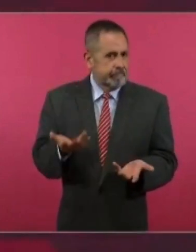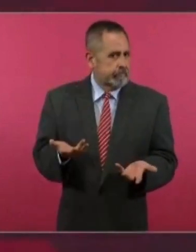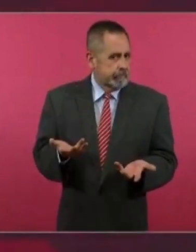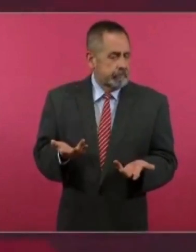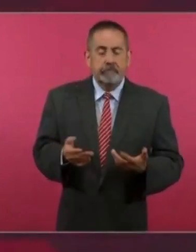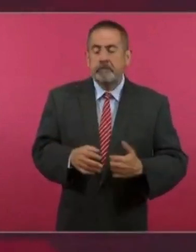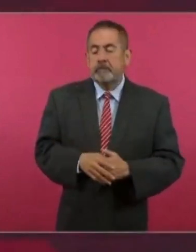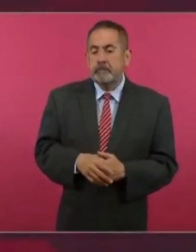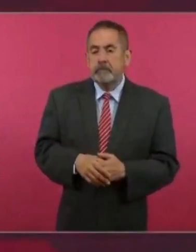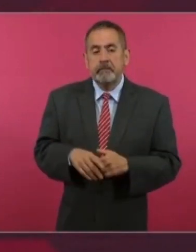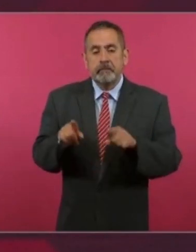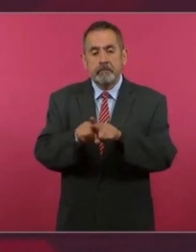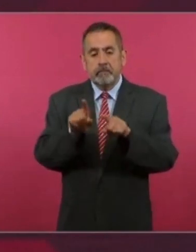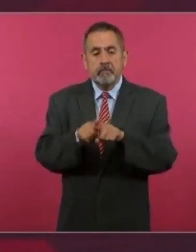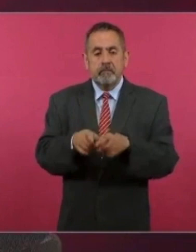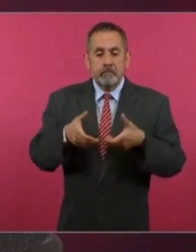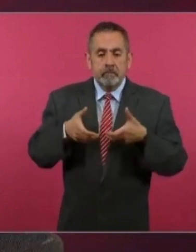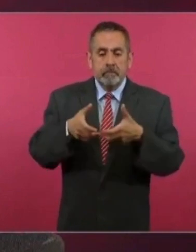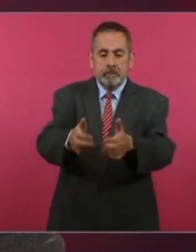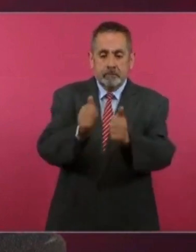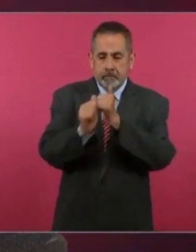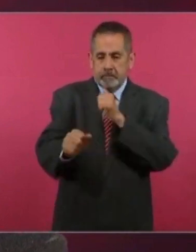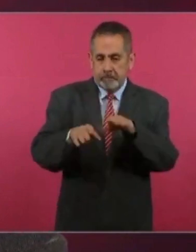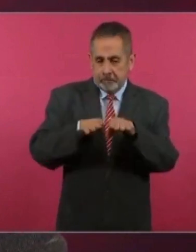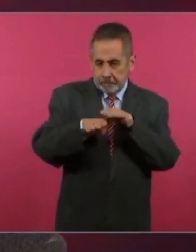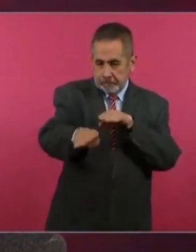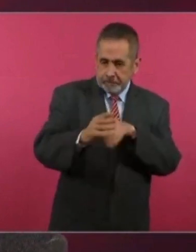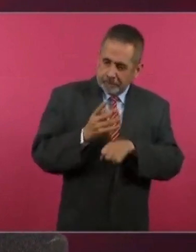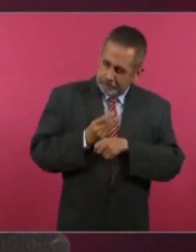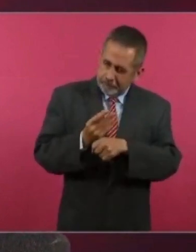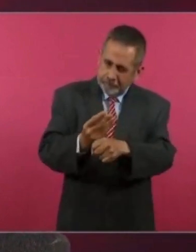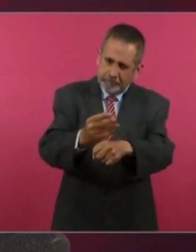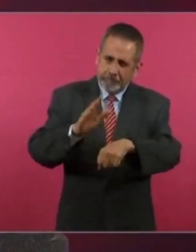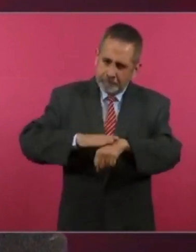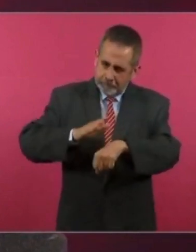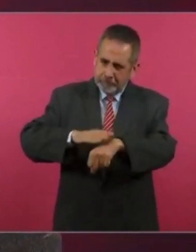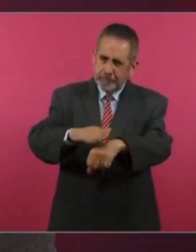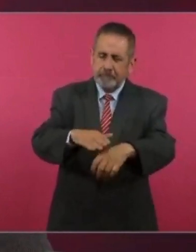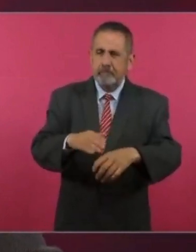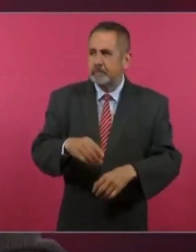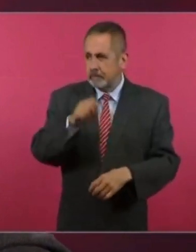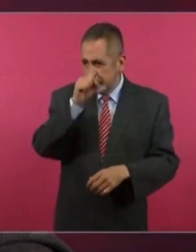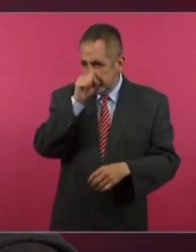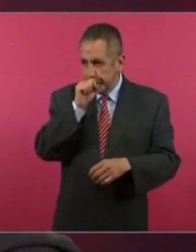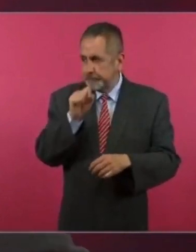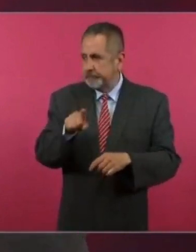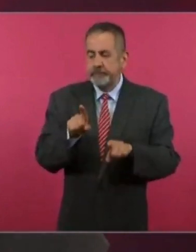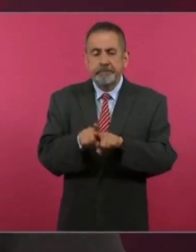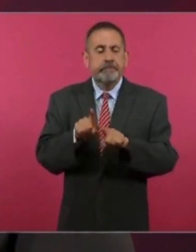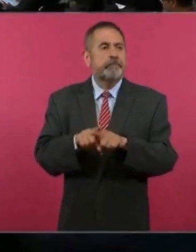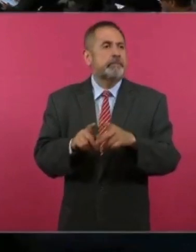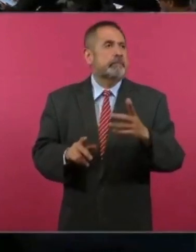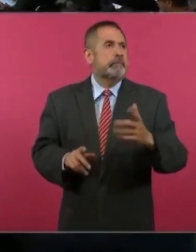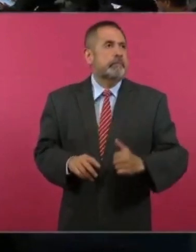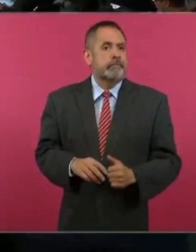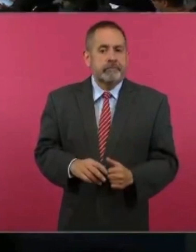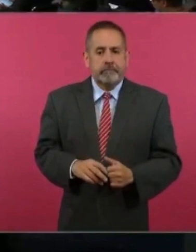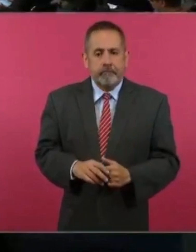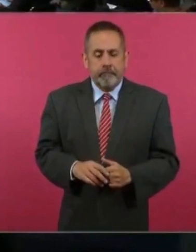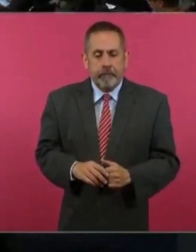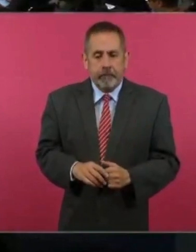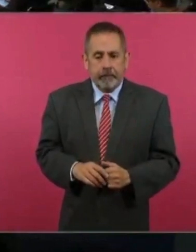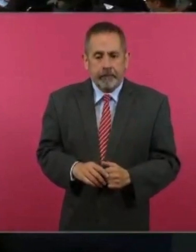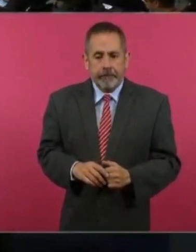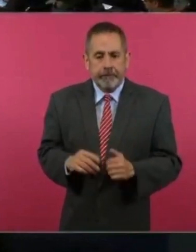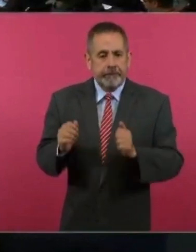de carreteras, lo mismo en lo que tiene que ver